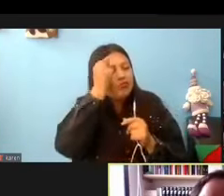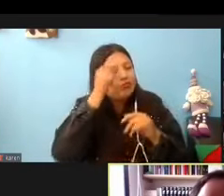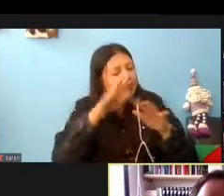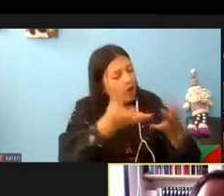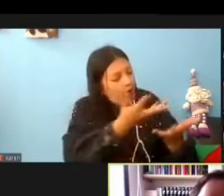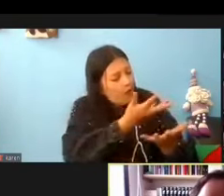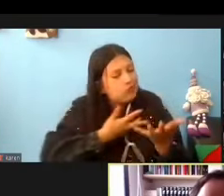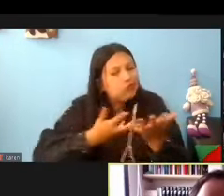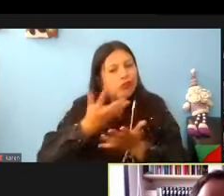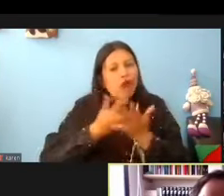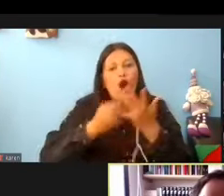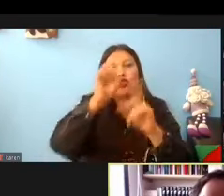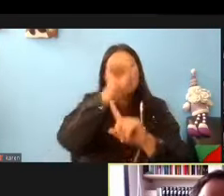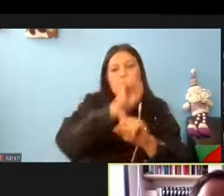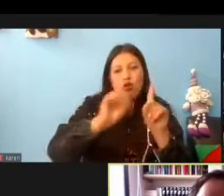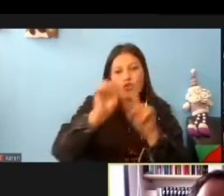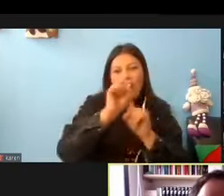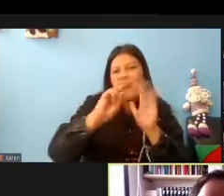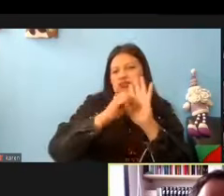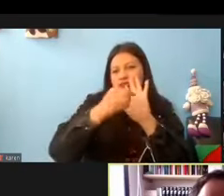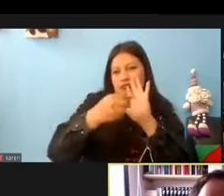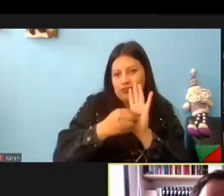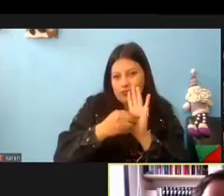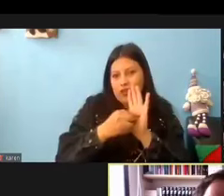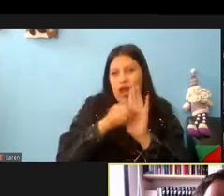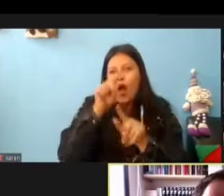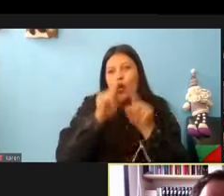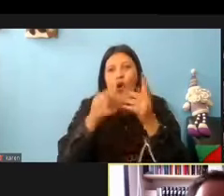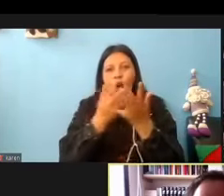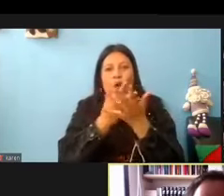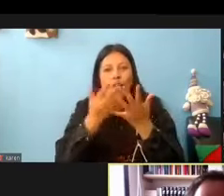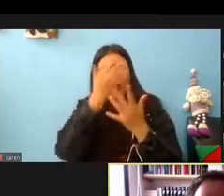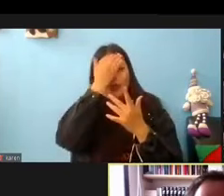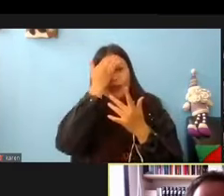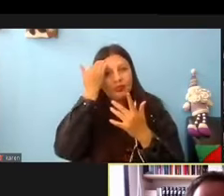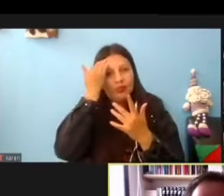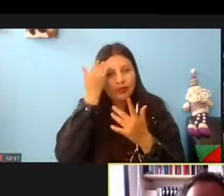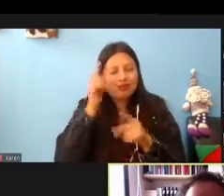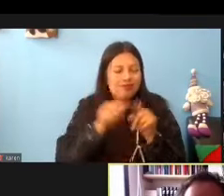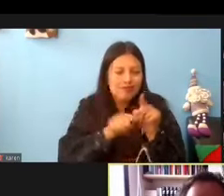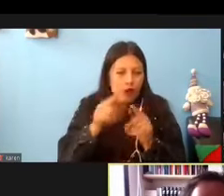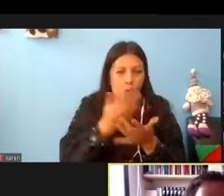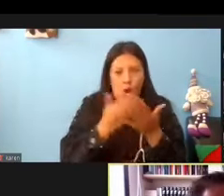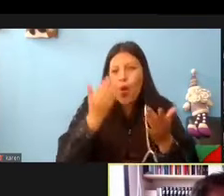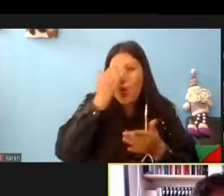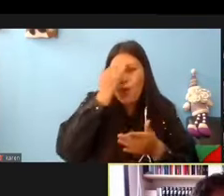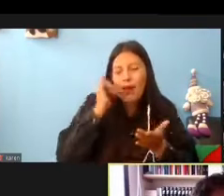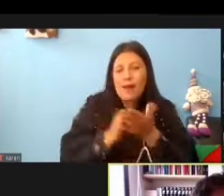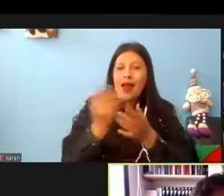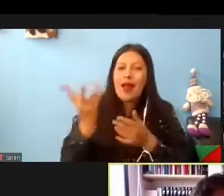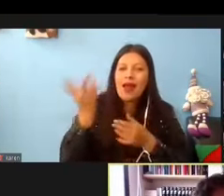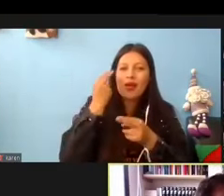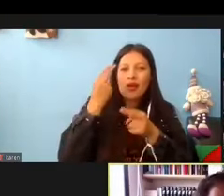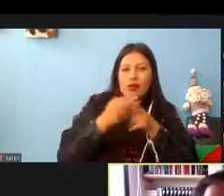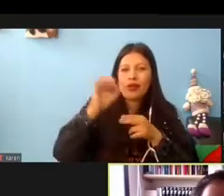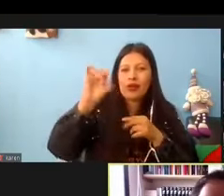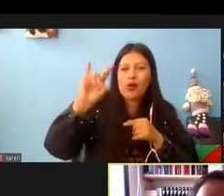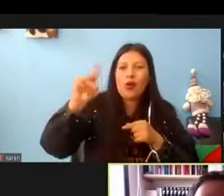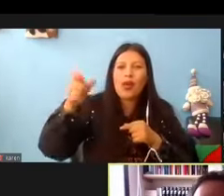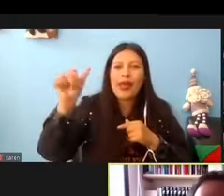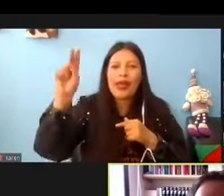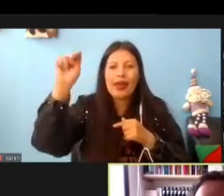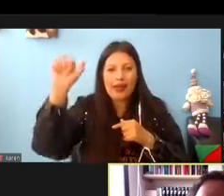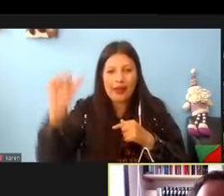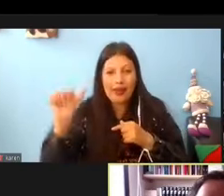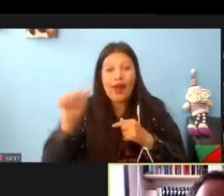como veíamos ayer también implica entonces ciertos olvidos, ¿cierto? Acuérdense como lo que nos contaba ayer Eugenia Lier, es